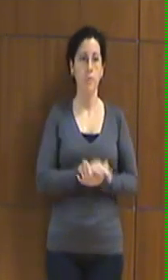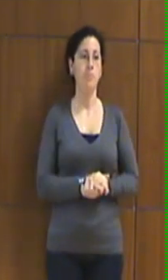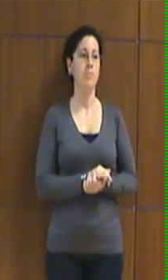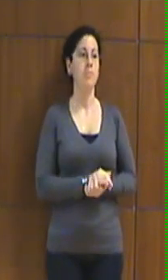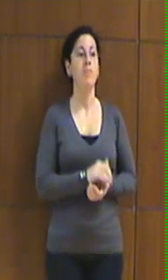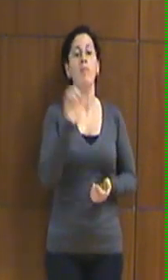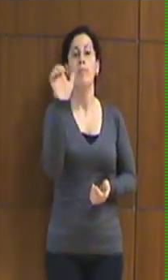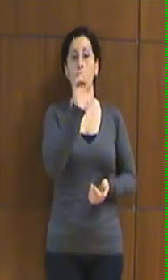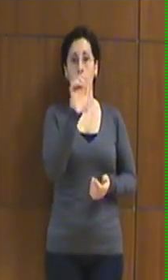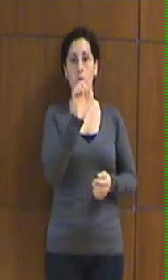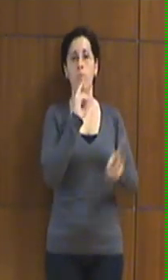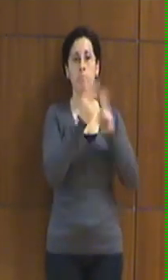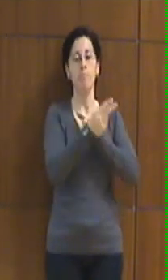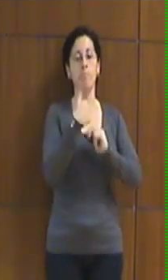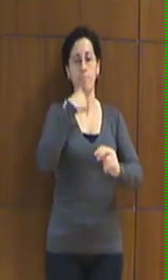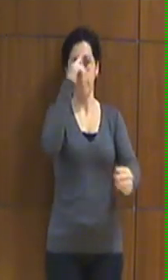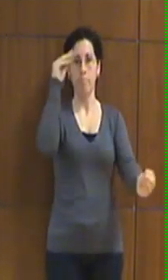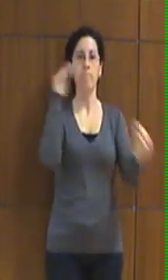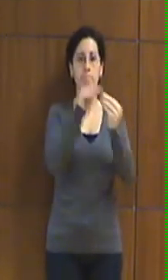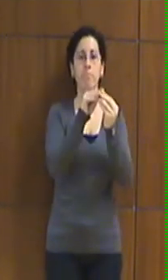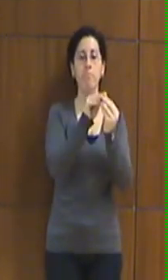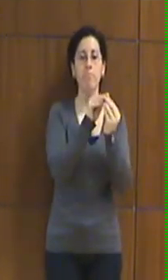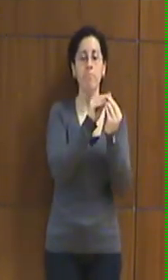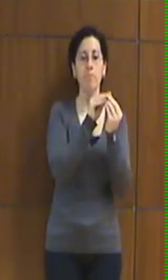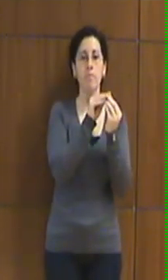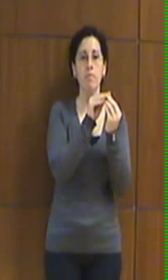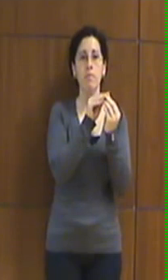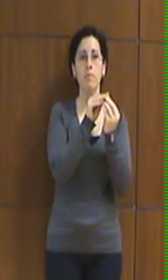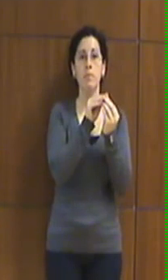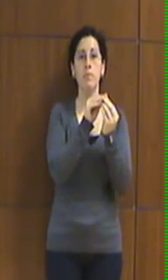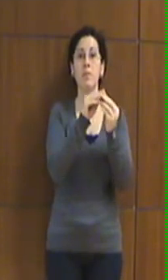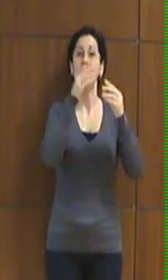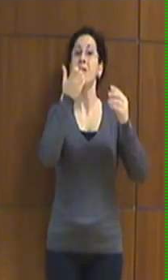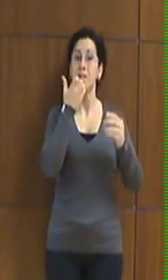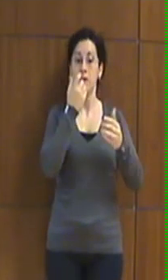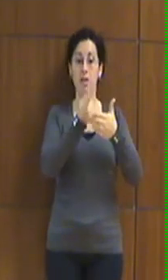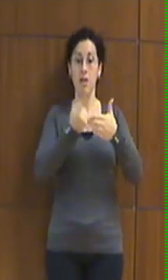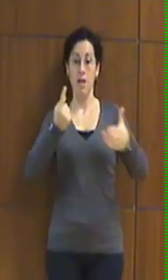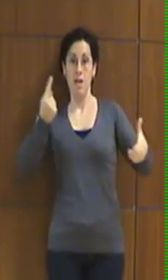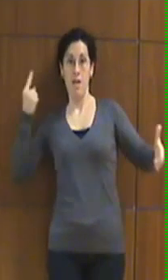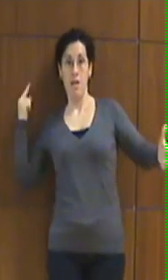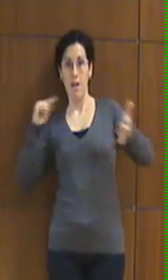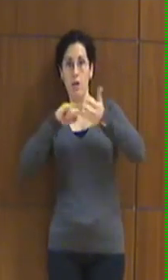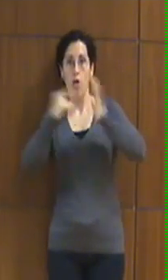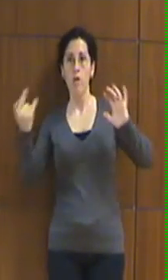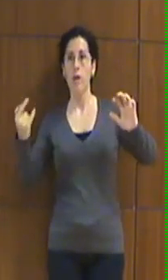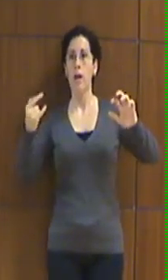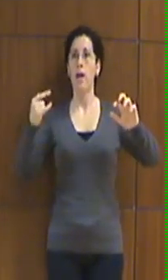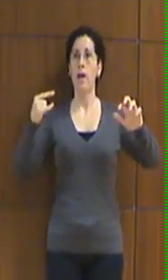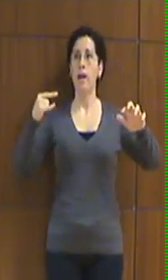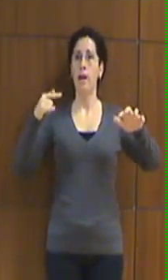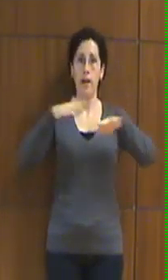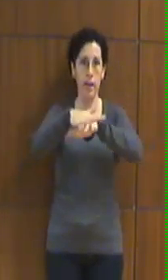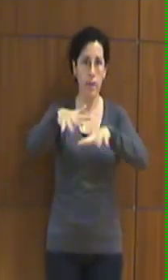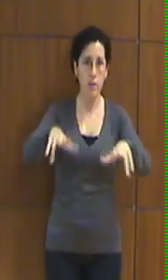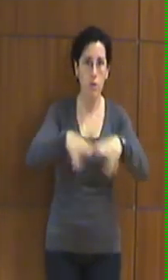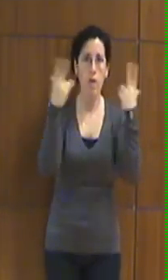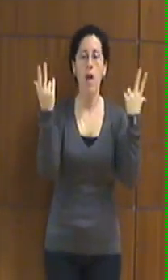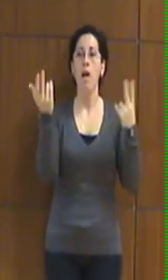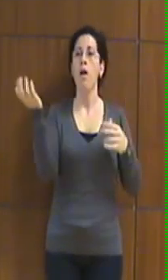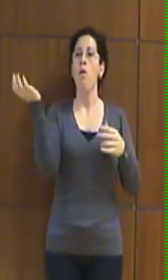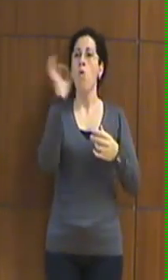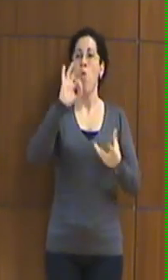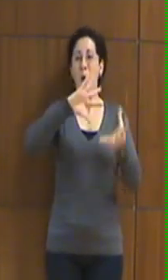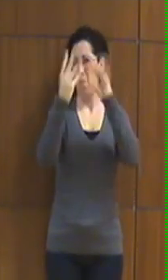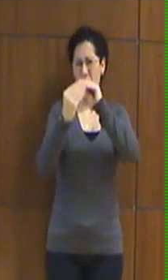Pues yo estoy totalmente de acuerdo. El quedarte al margen ahora mismo de las nuevas tecnologías en redes o en aplicaciones